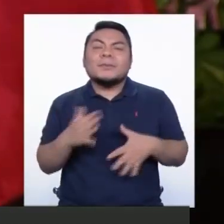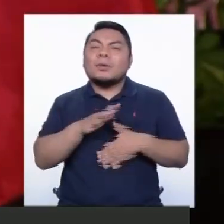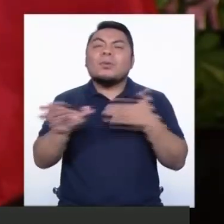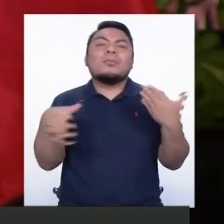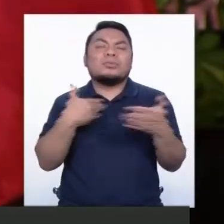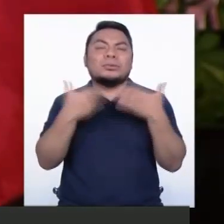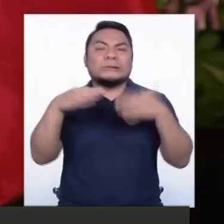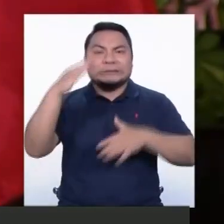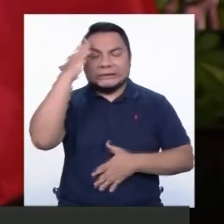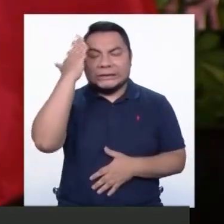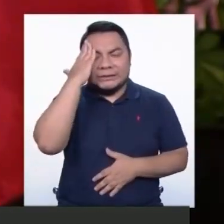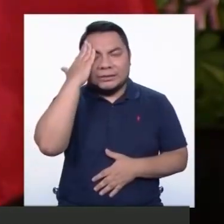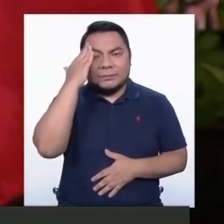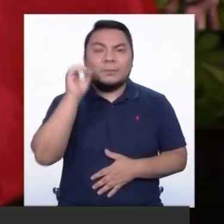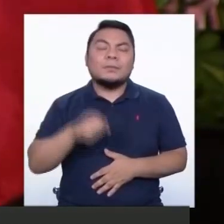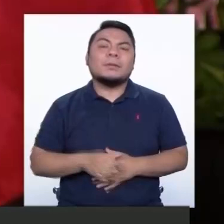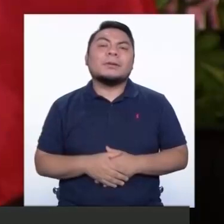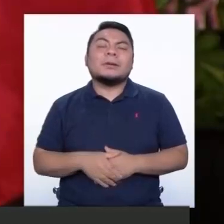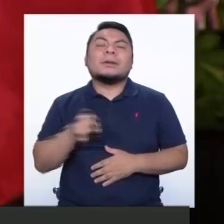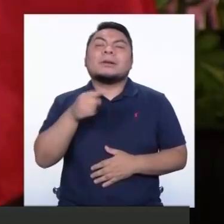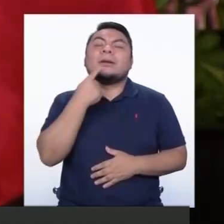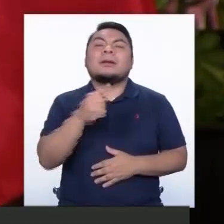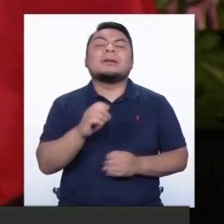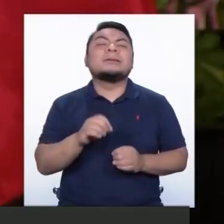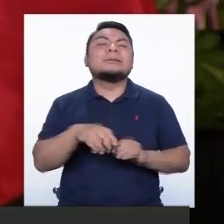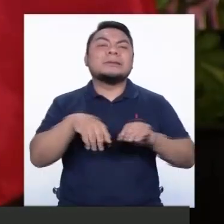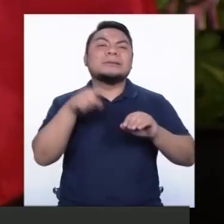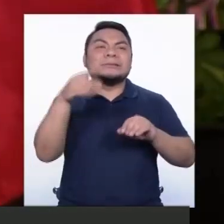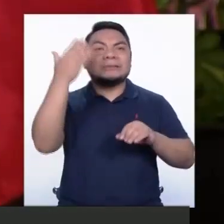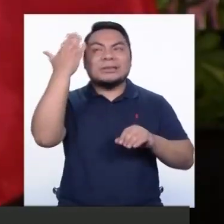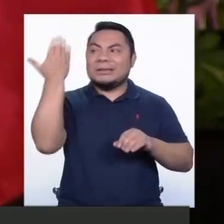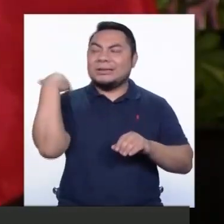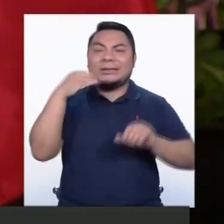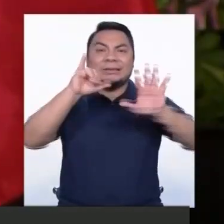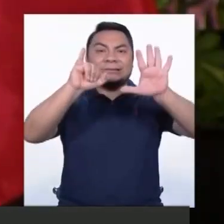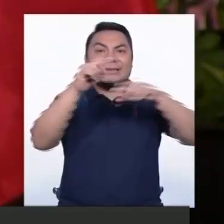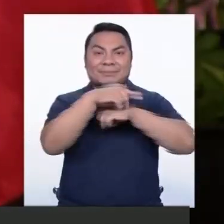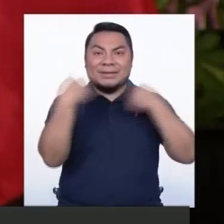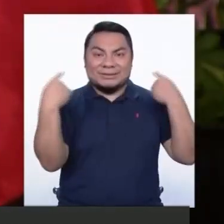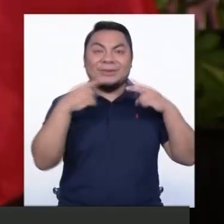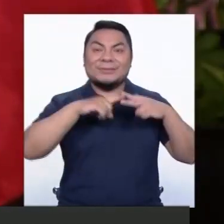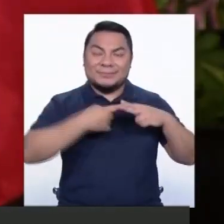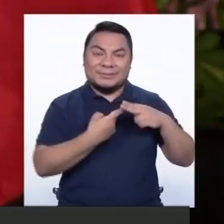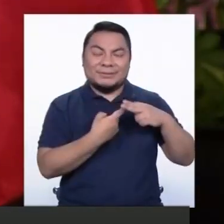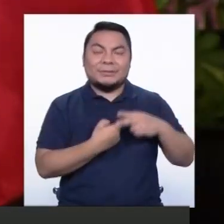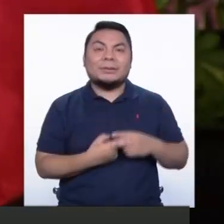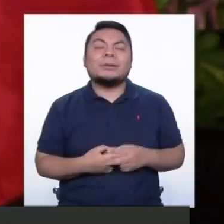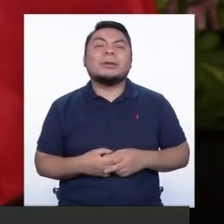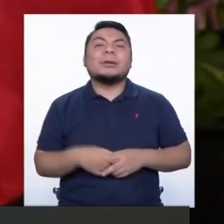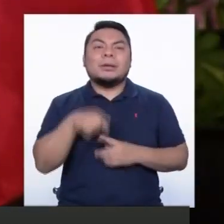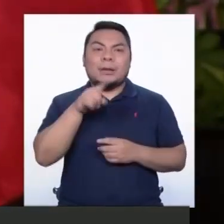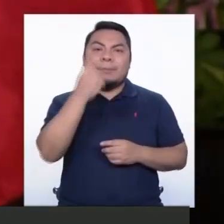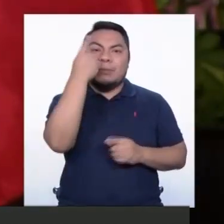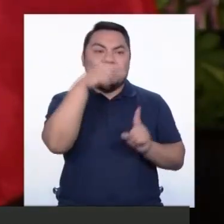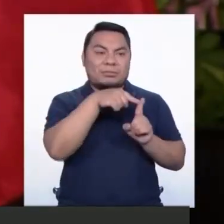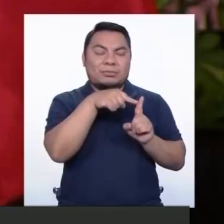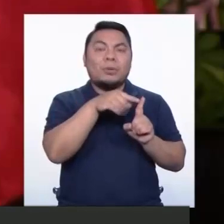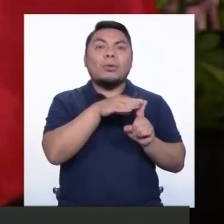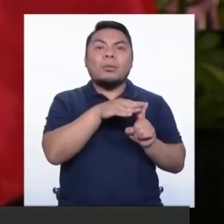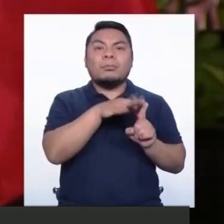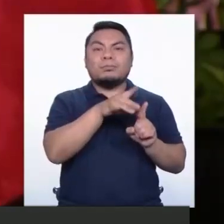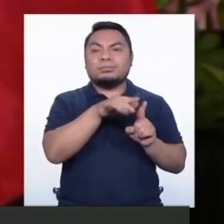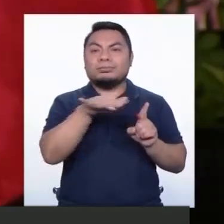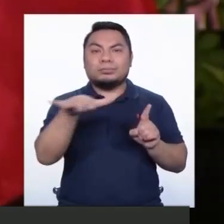todos sabemos, el día 6 de marzo, el mes pasado, se dio el primer caso.